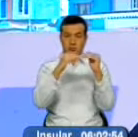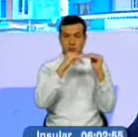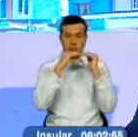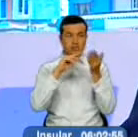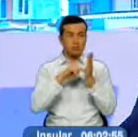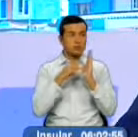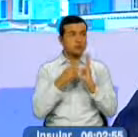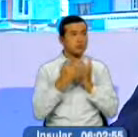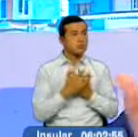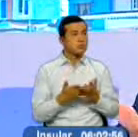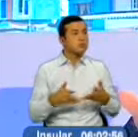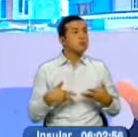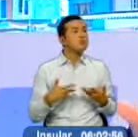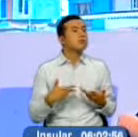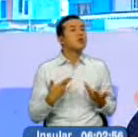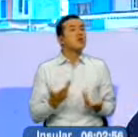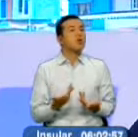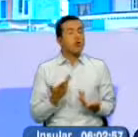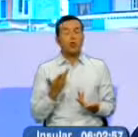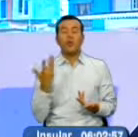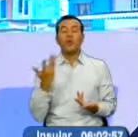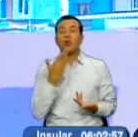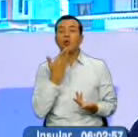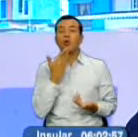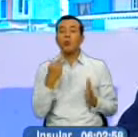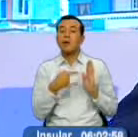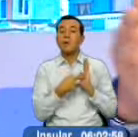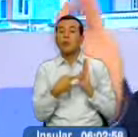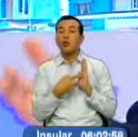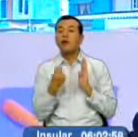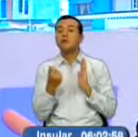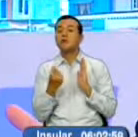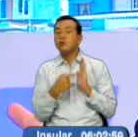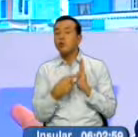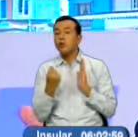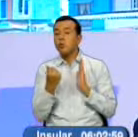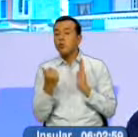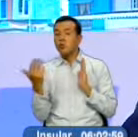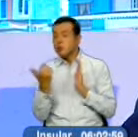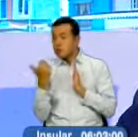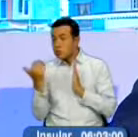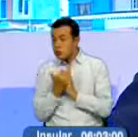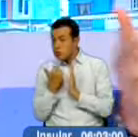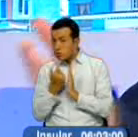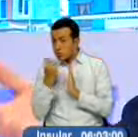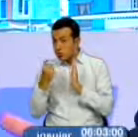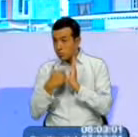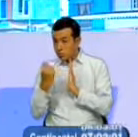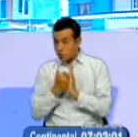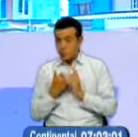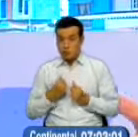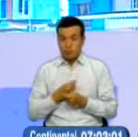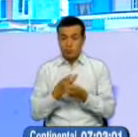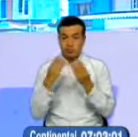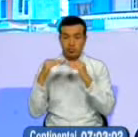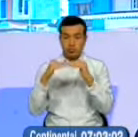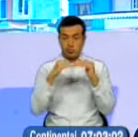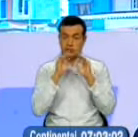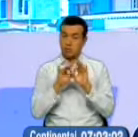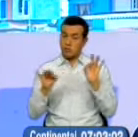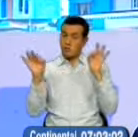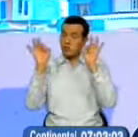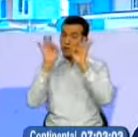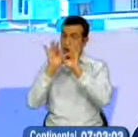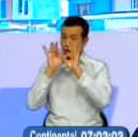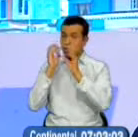la forma como se generan los tributos y cómo se los redistribuye. Es decir, las opciones que hay dentro de la economía